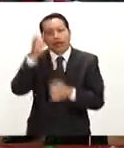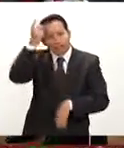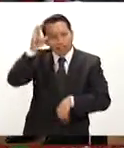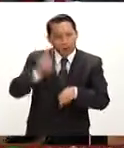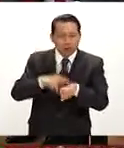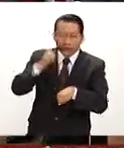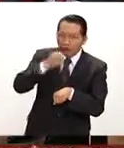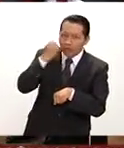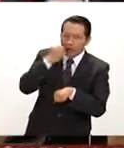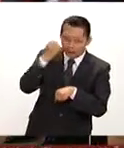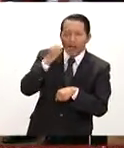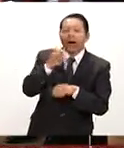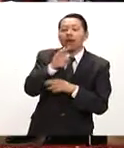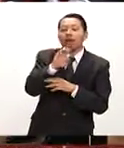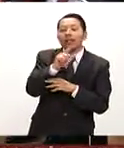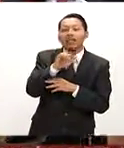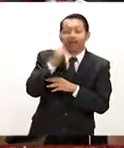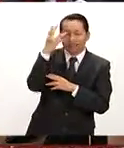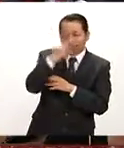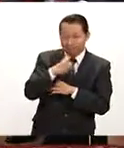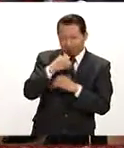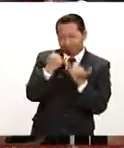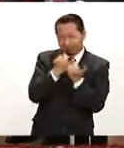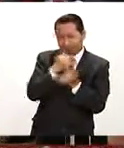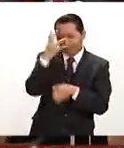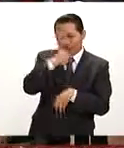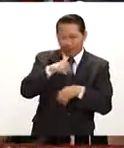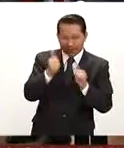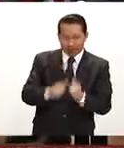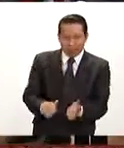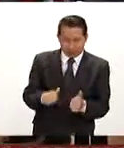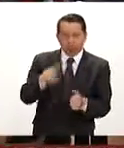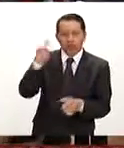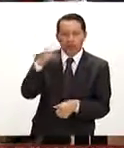de la Escuela de Bellas Artes de la Universidad Panamericana. Gracias. Excelente día. Gracias.